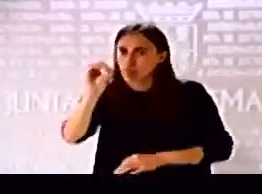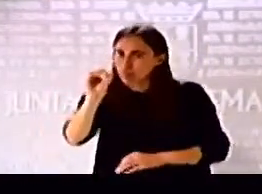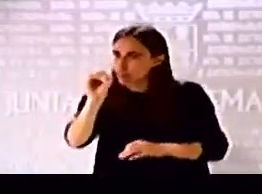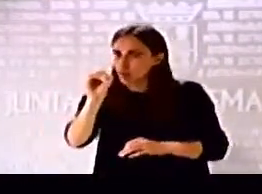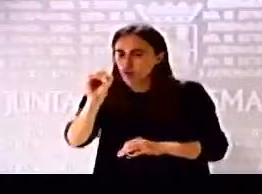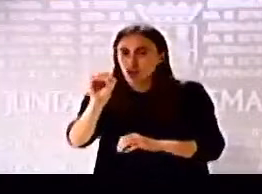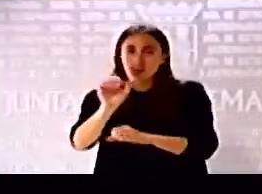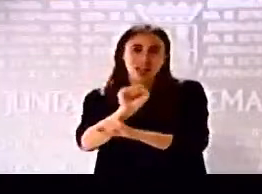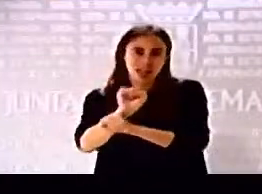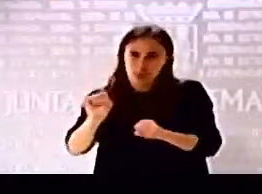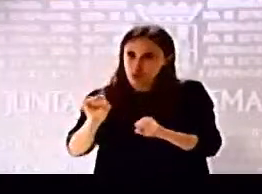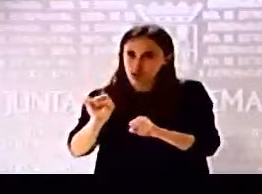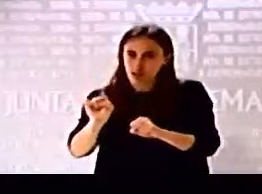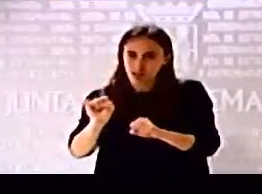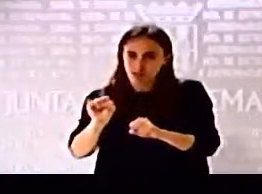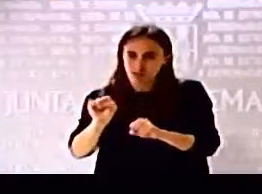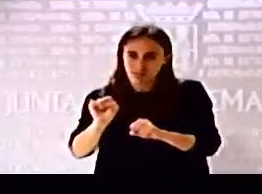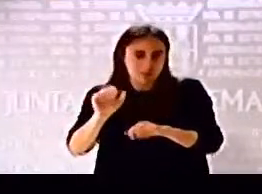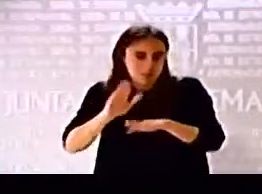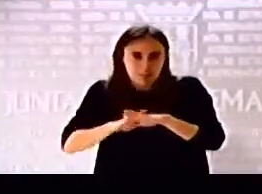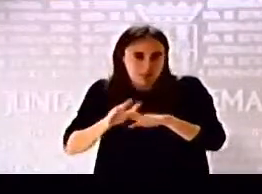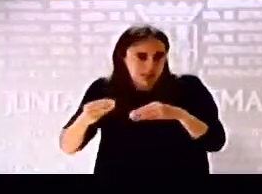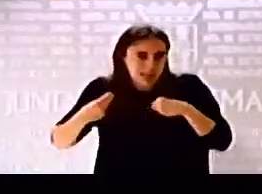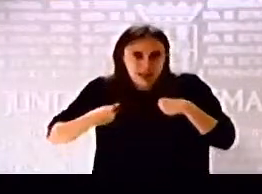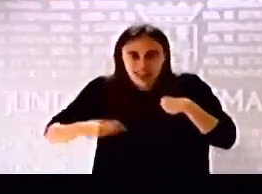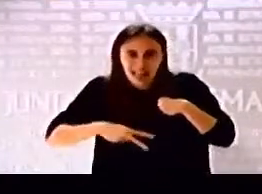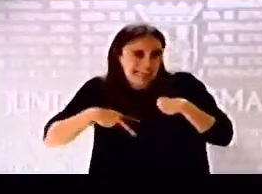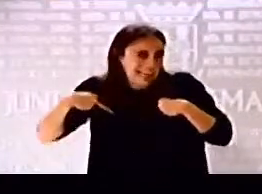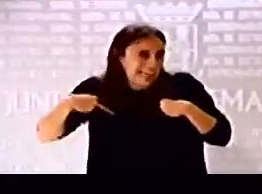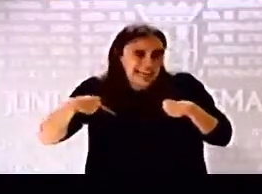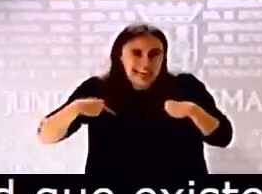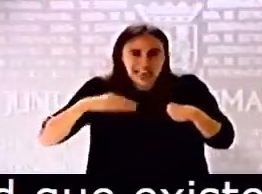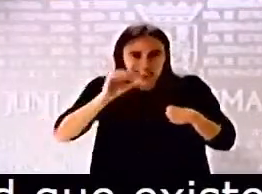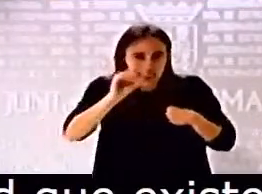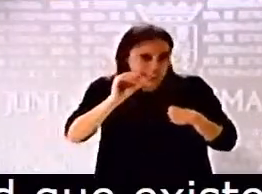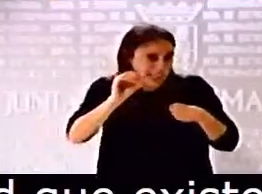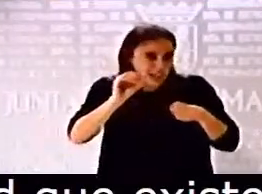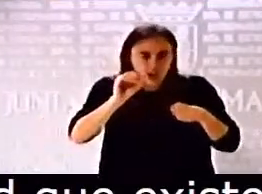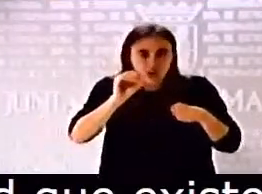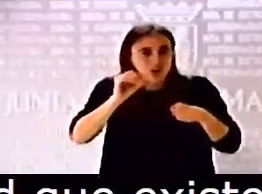No existe para casi nada en la vida, pero para las infecciones víricas menos.